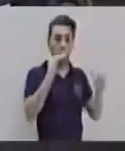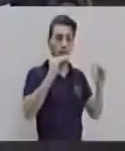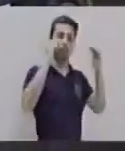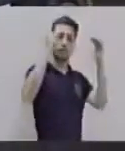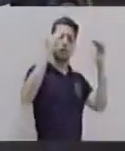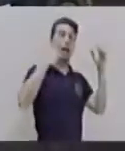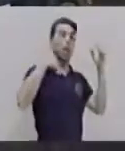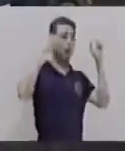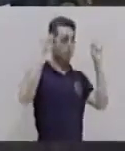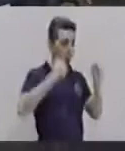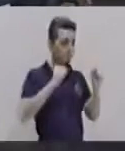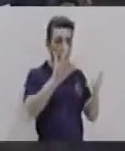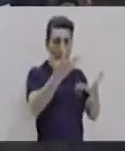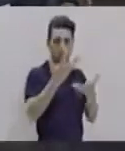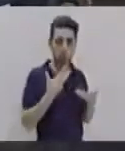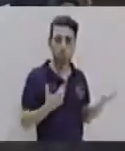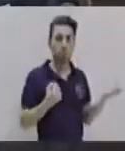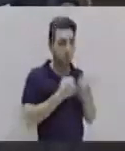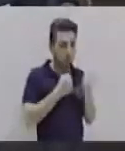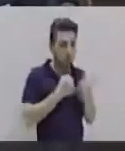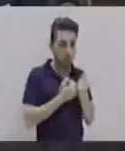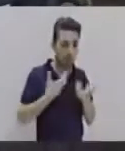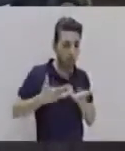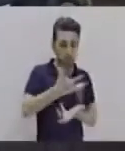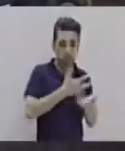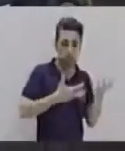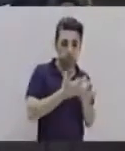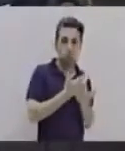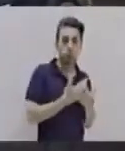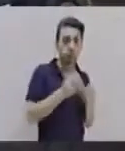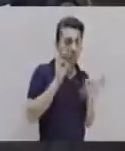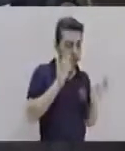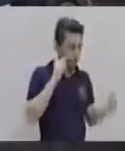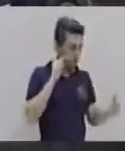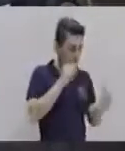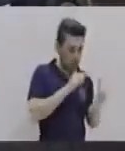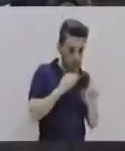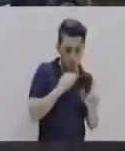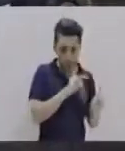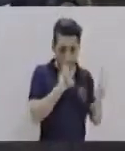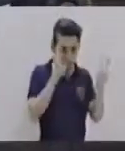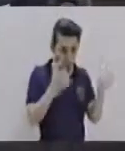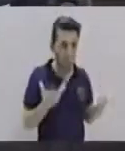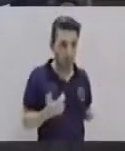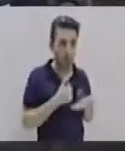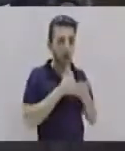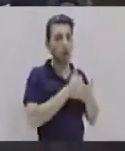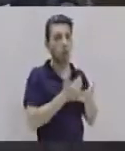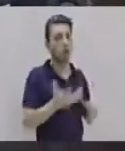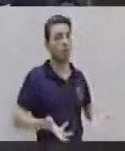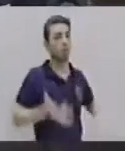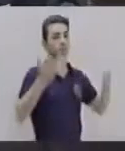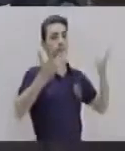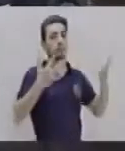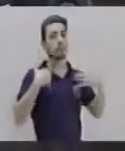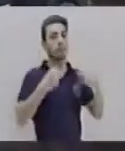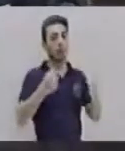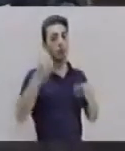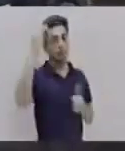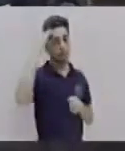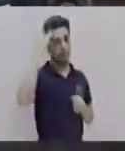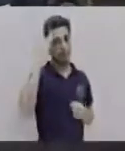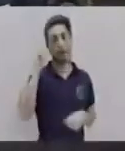profesional, que podamos acudir y que pueda trabajar con nosotros lo más objetivo posible y pueda venir a estabilizar nuestra salud mental,